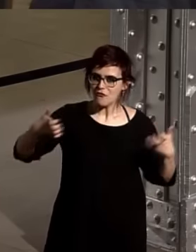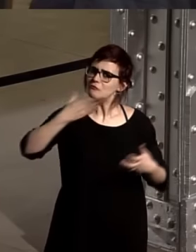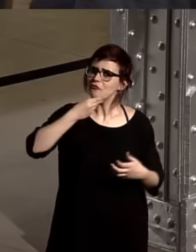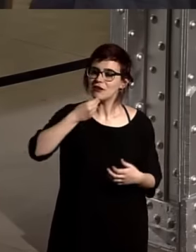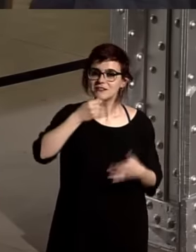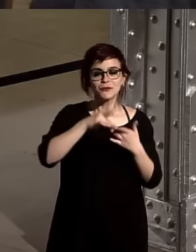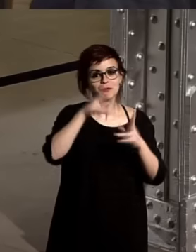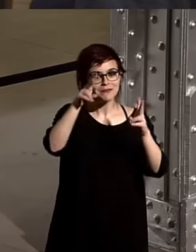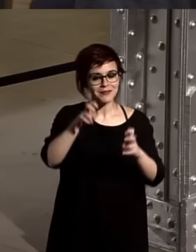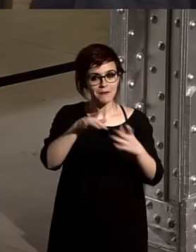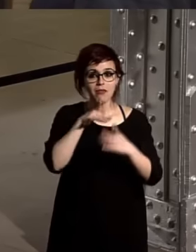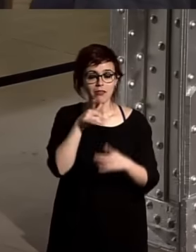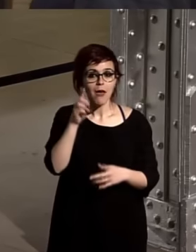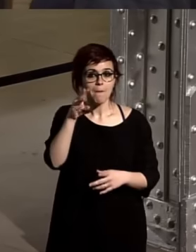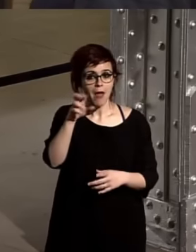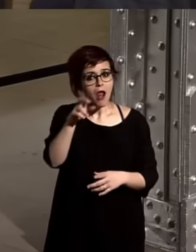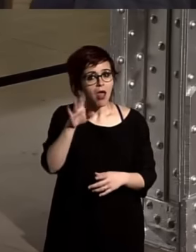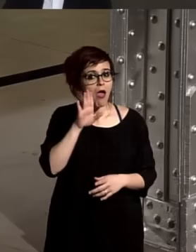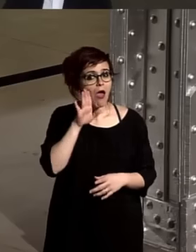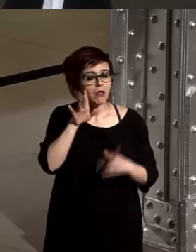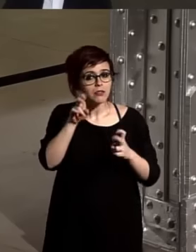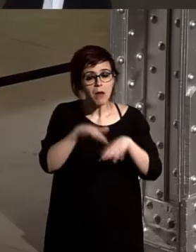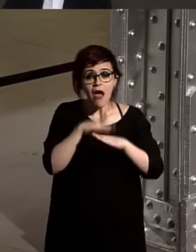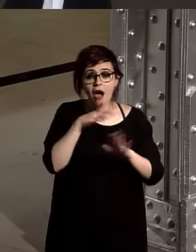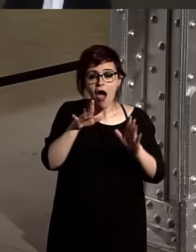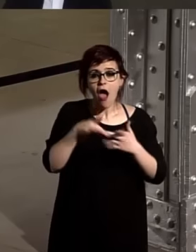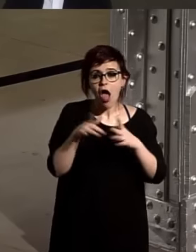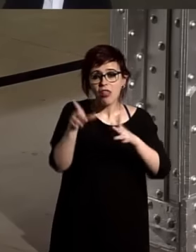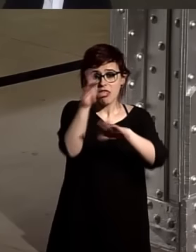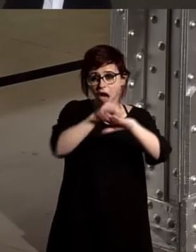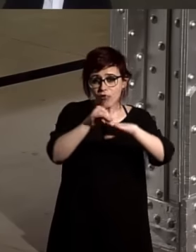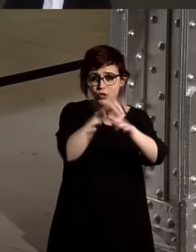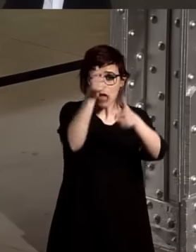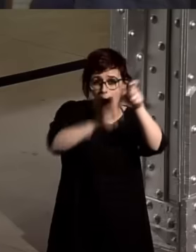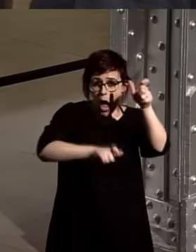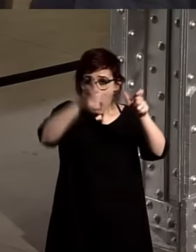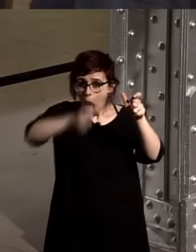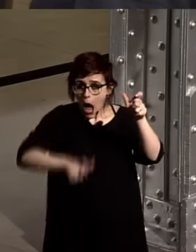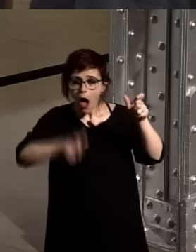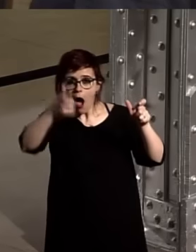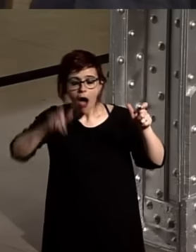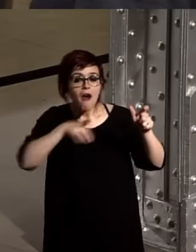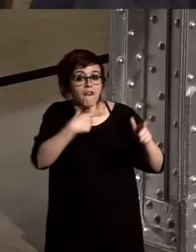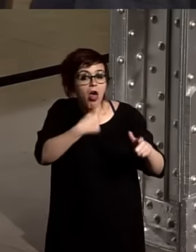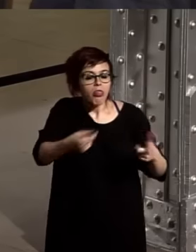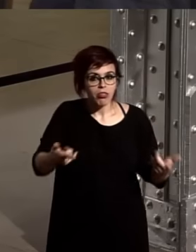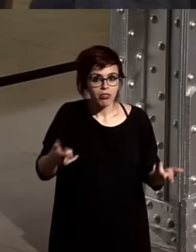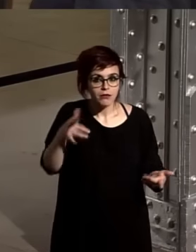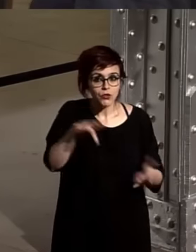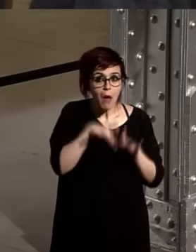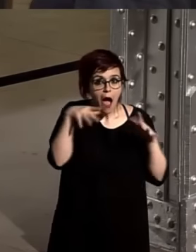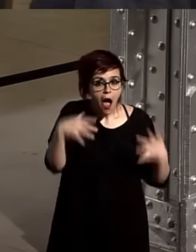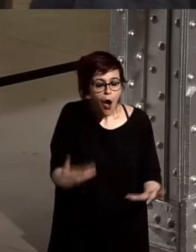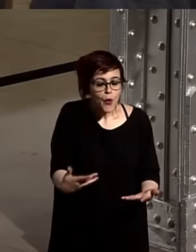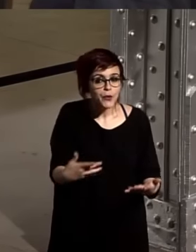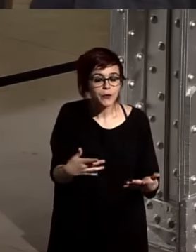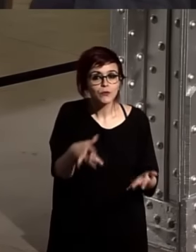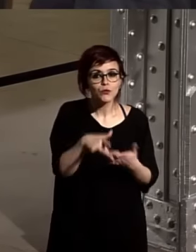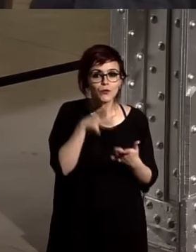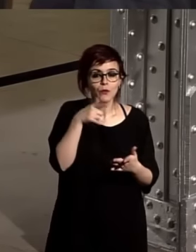hace referencia un poco a lo que decía pere que es muy fácil no con todos los datos que tenemos ahora hoy en día El bueno la bueno de alguna